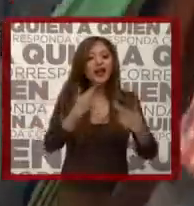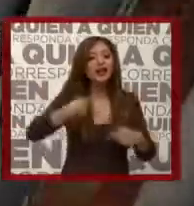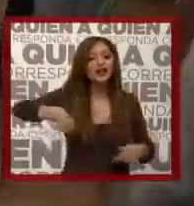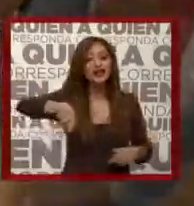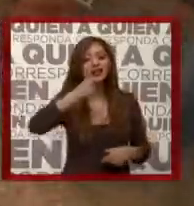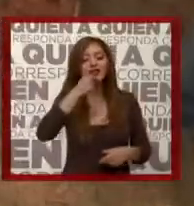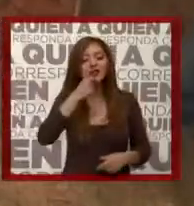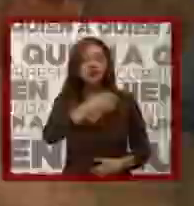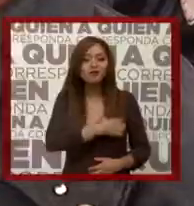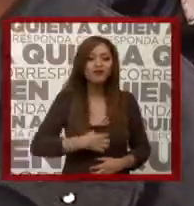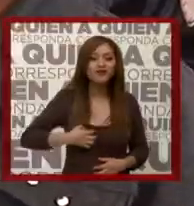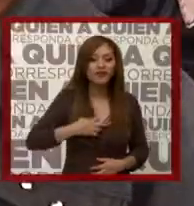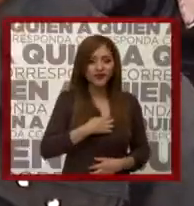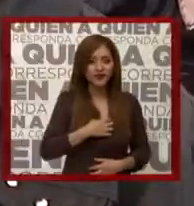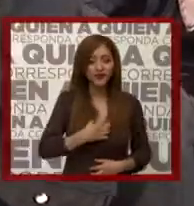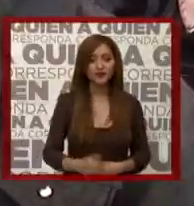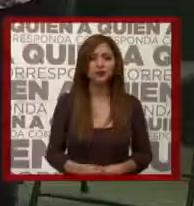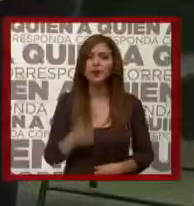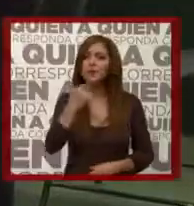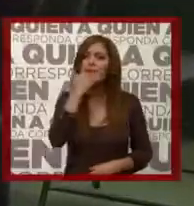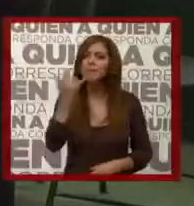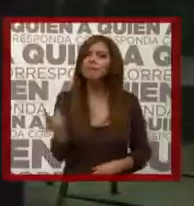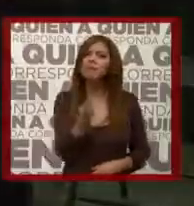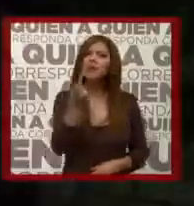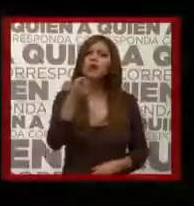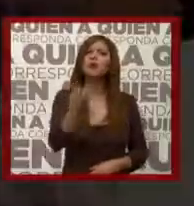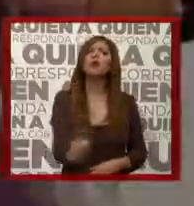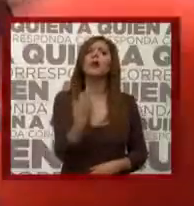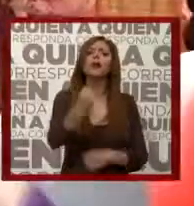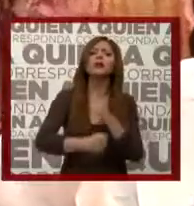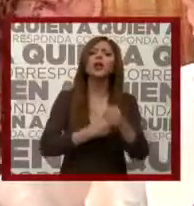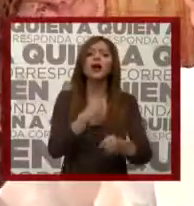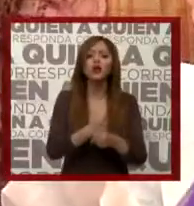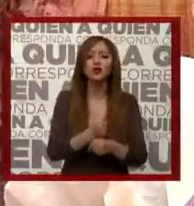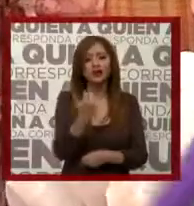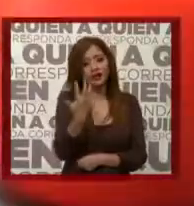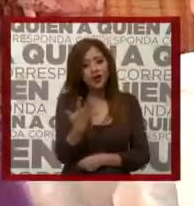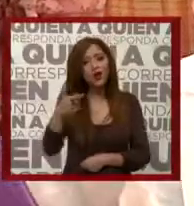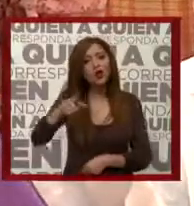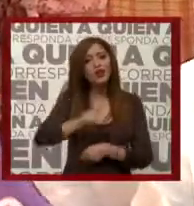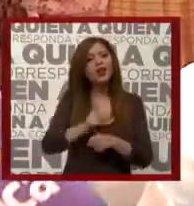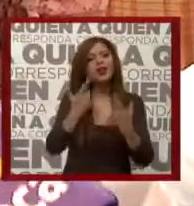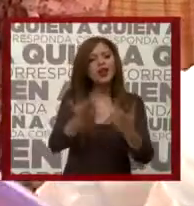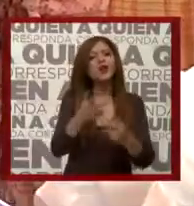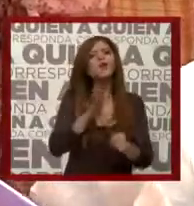en disfrutar de inmediato. ¿Cuántos años tienes? 5. ¿Qué te regalaron de Día del Niño?